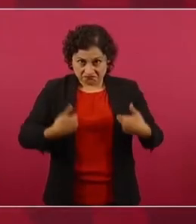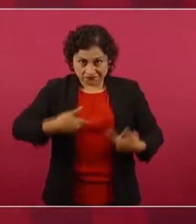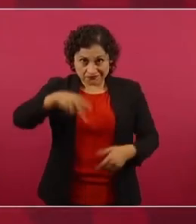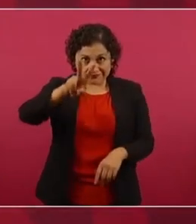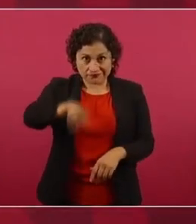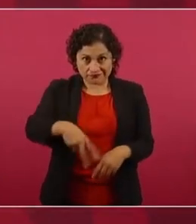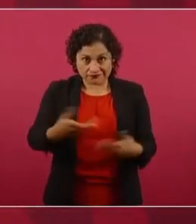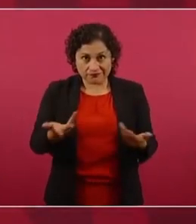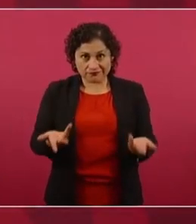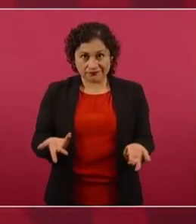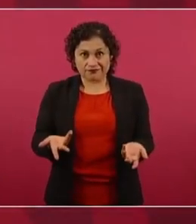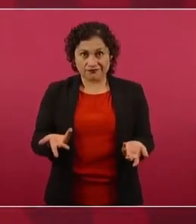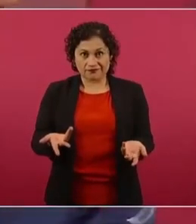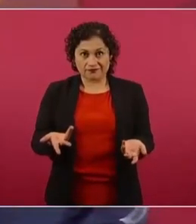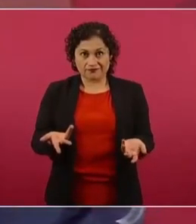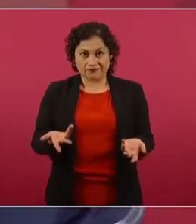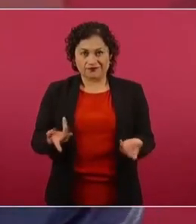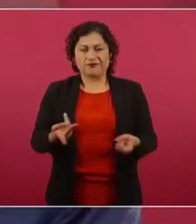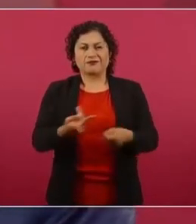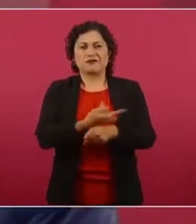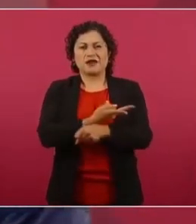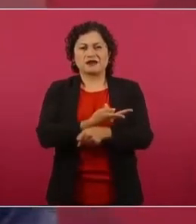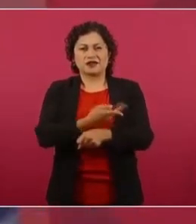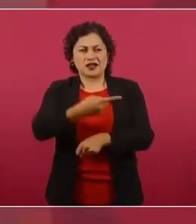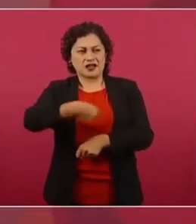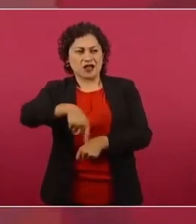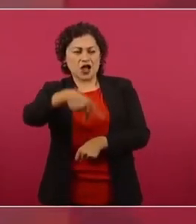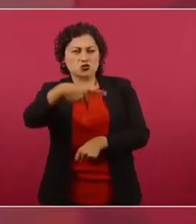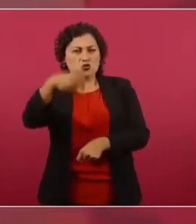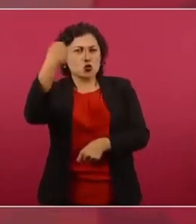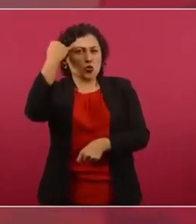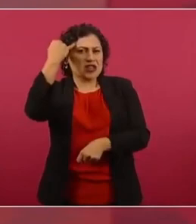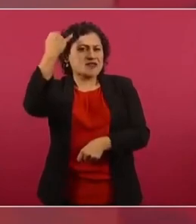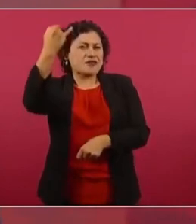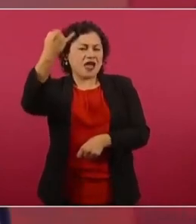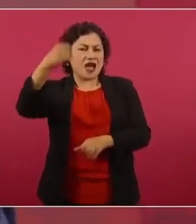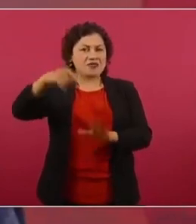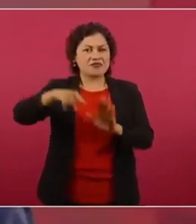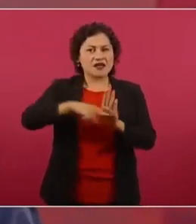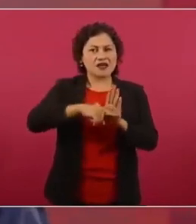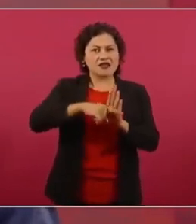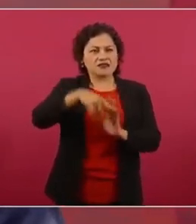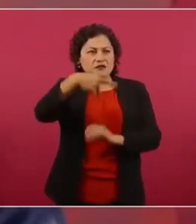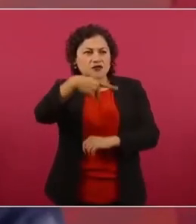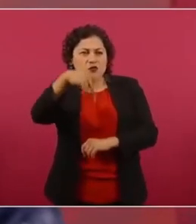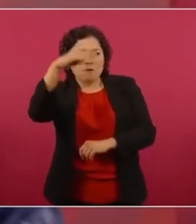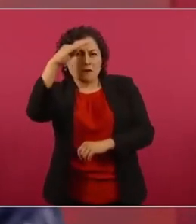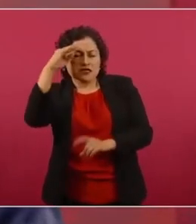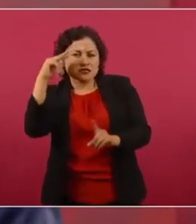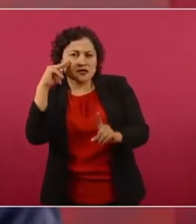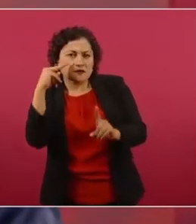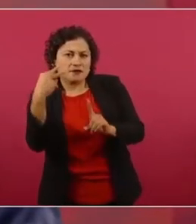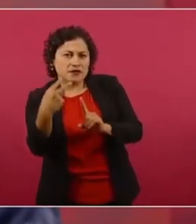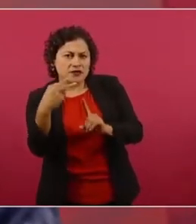¿Qué tiene que ver la salud con la cuestión ideológica? Bueno, hasta en el deporte.